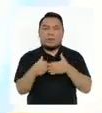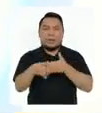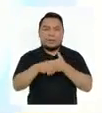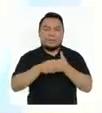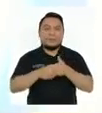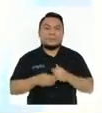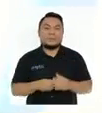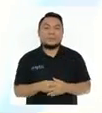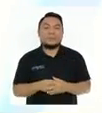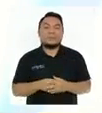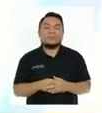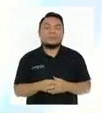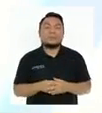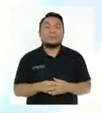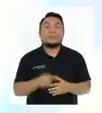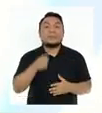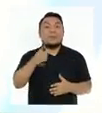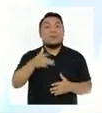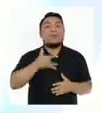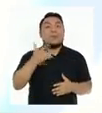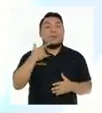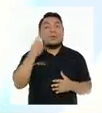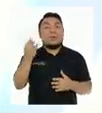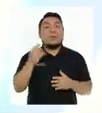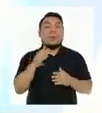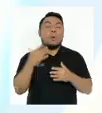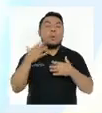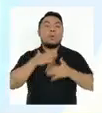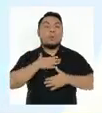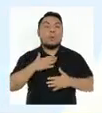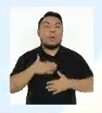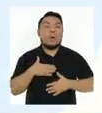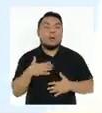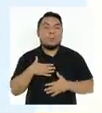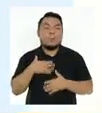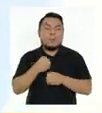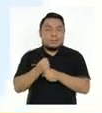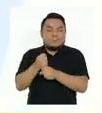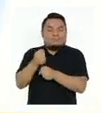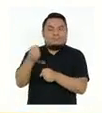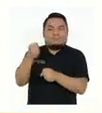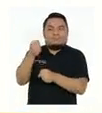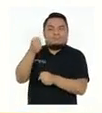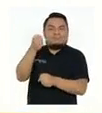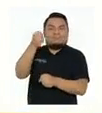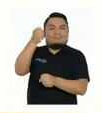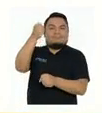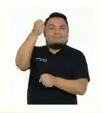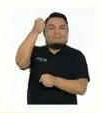Siente cómo estira el cuerpo, cómo crece y cómo se encoge.